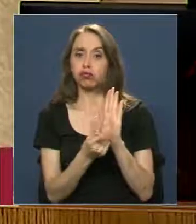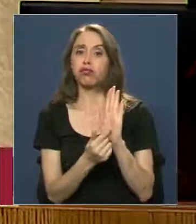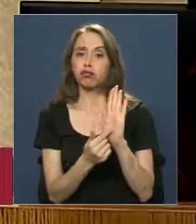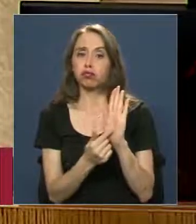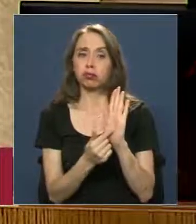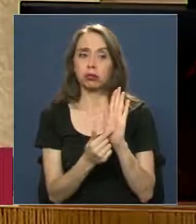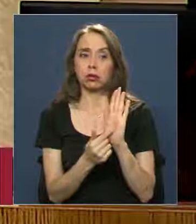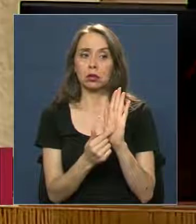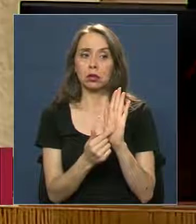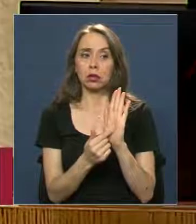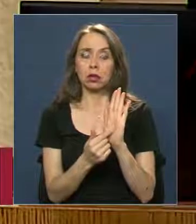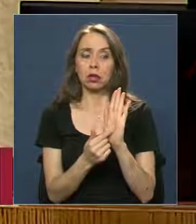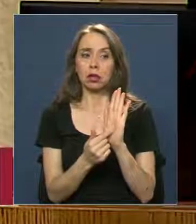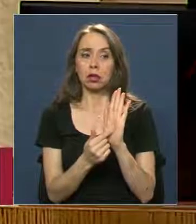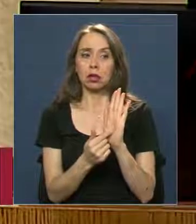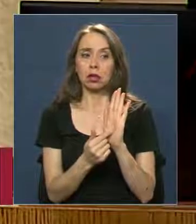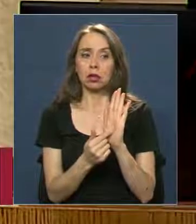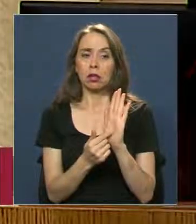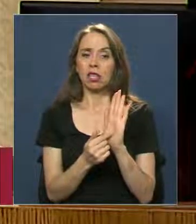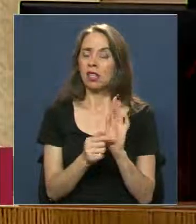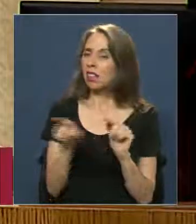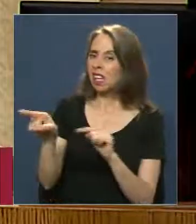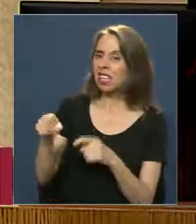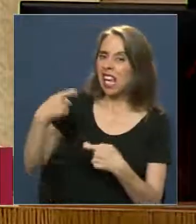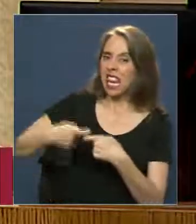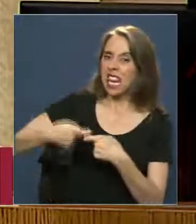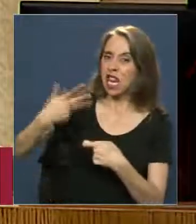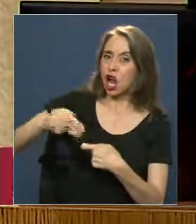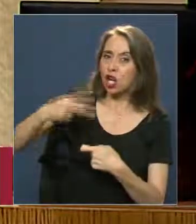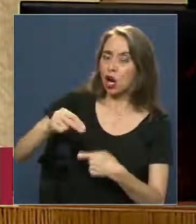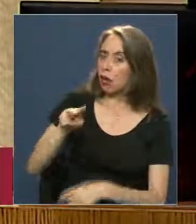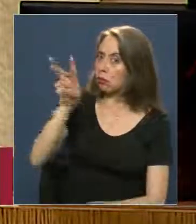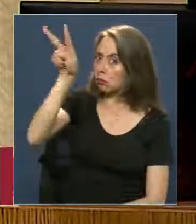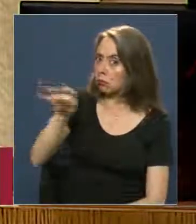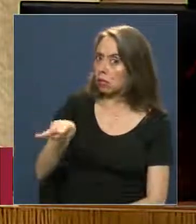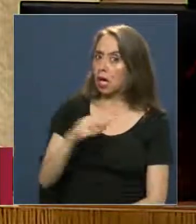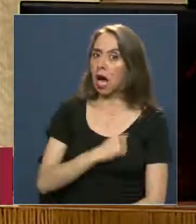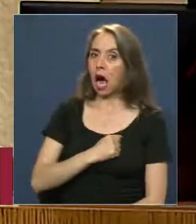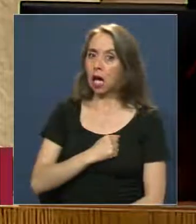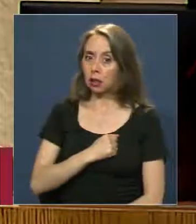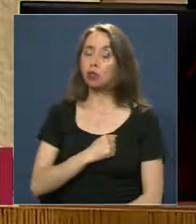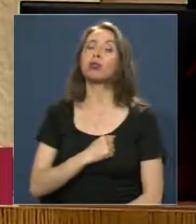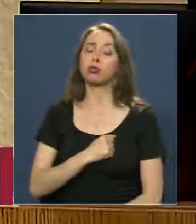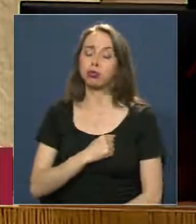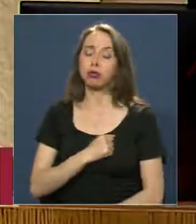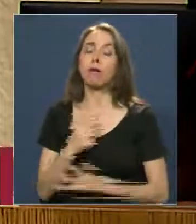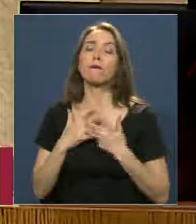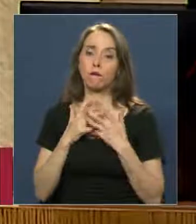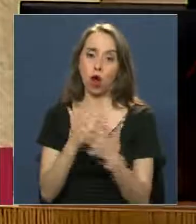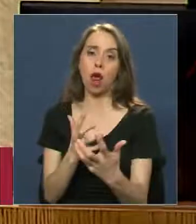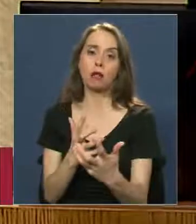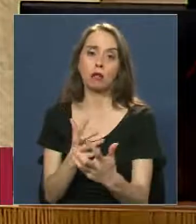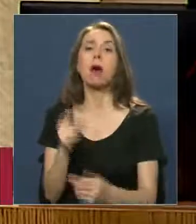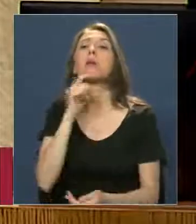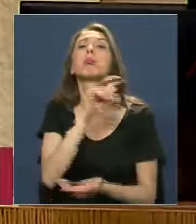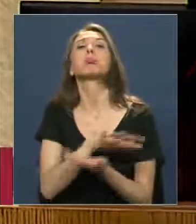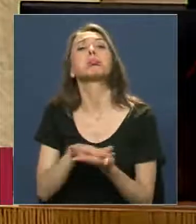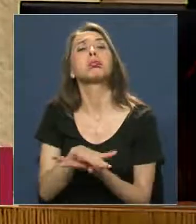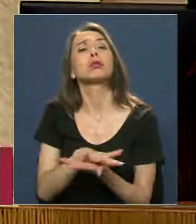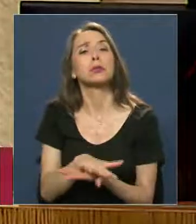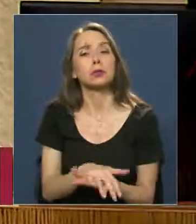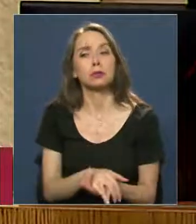cosas que se pueden entender como actitud violenta. Por ejemplo,